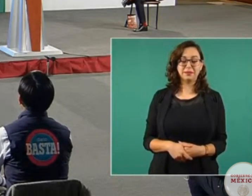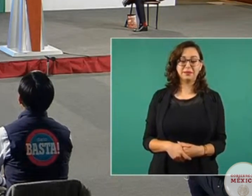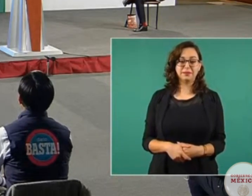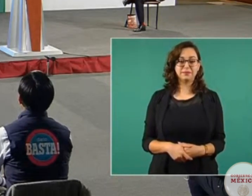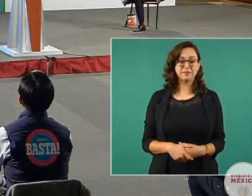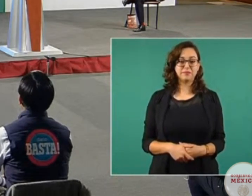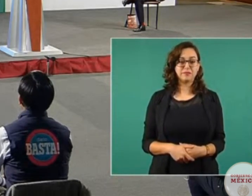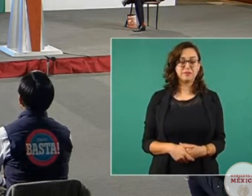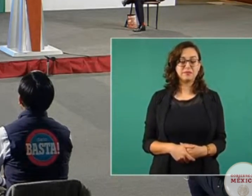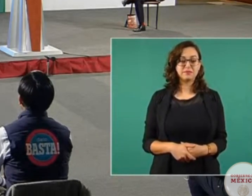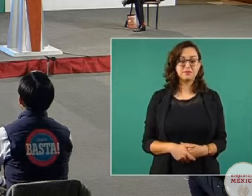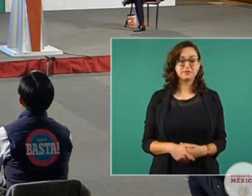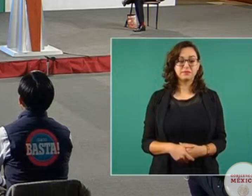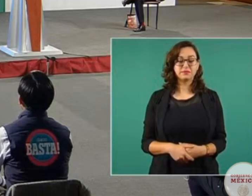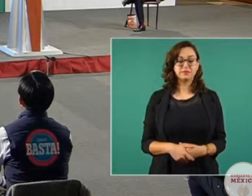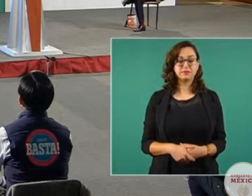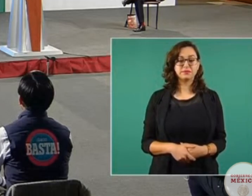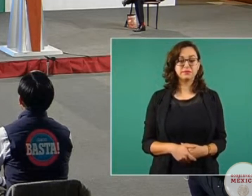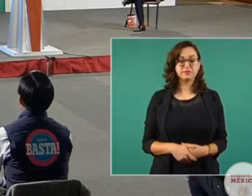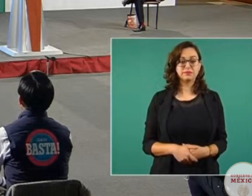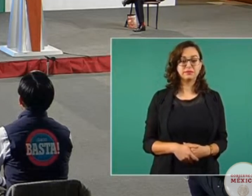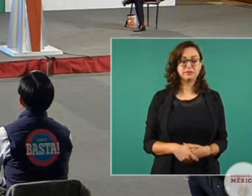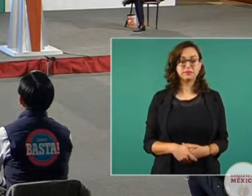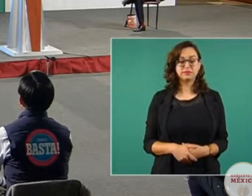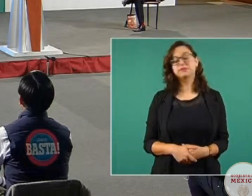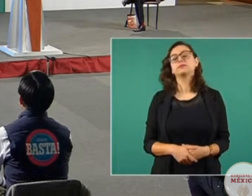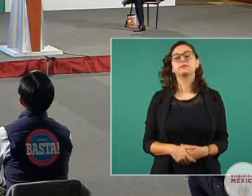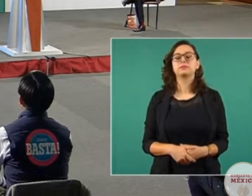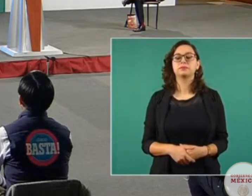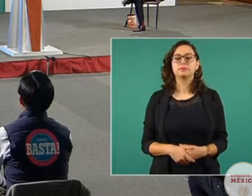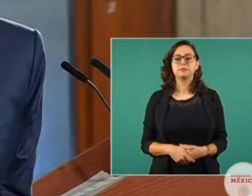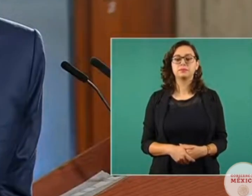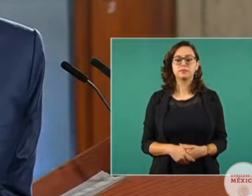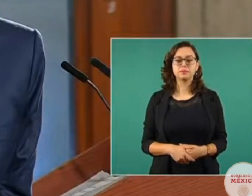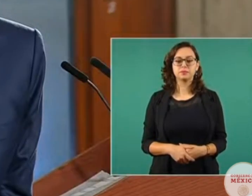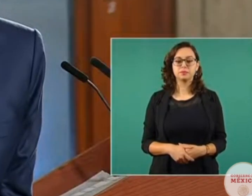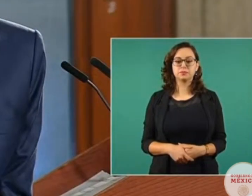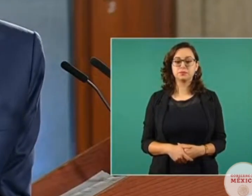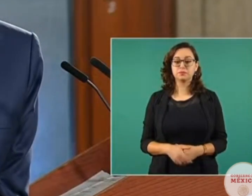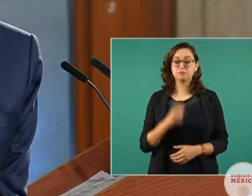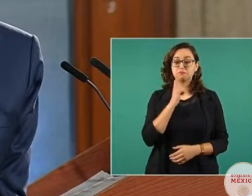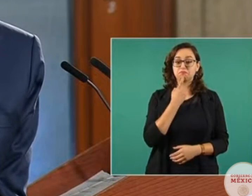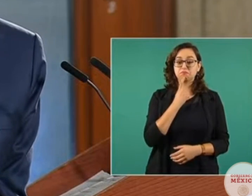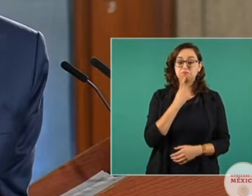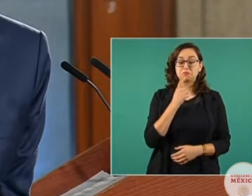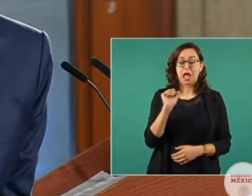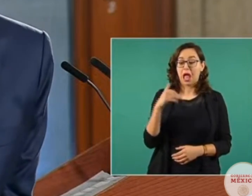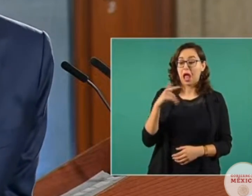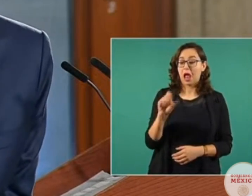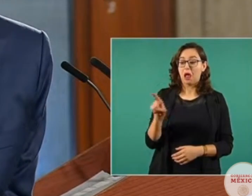López Obrador negó quererme encarcelar, pero resulta que me